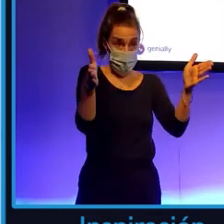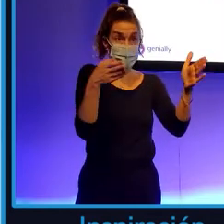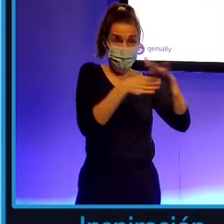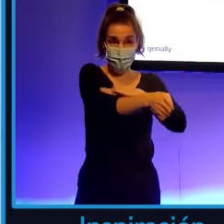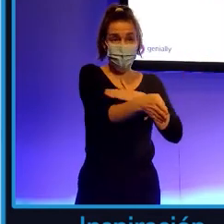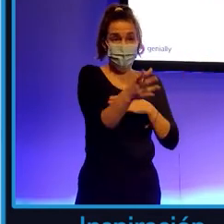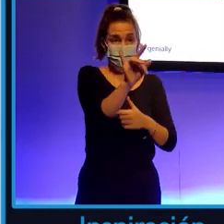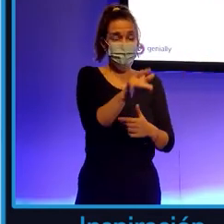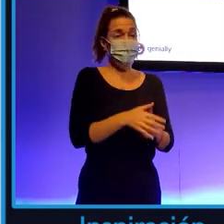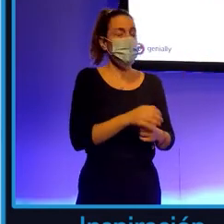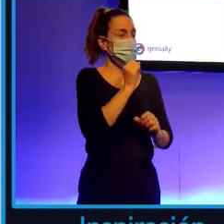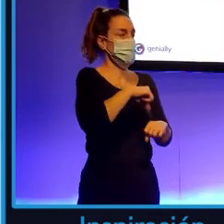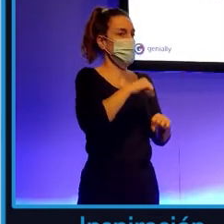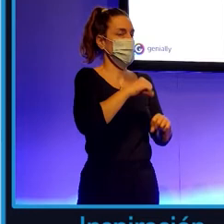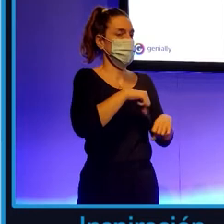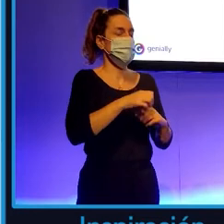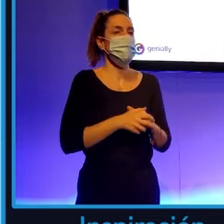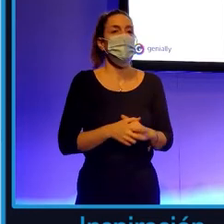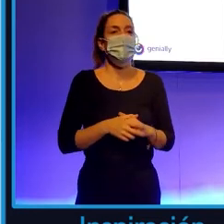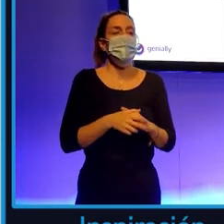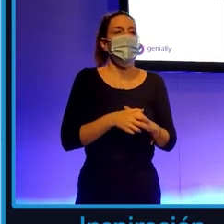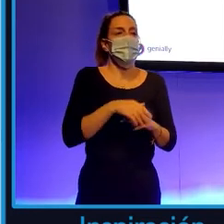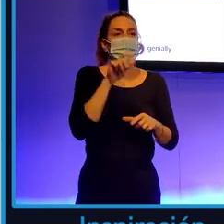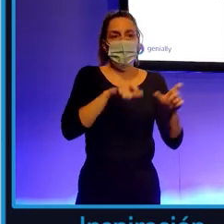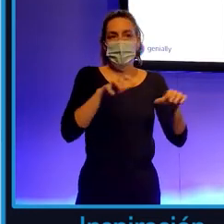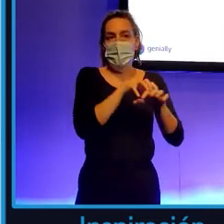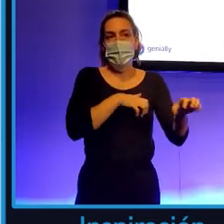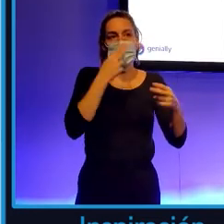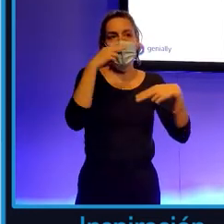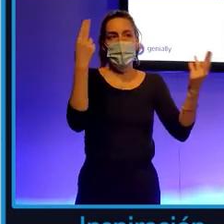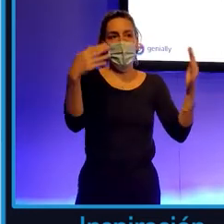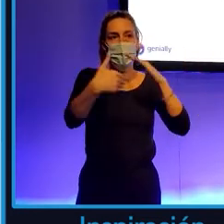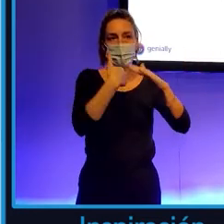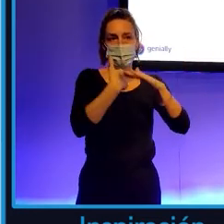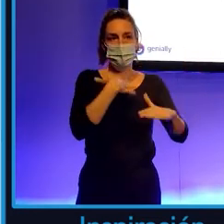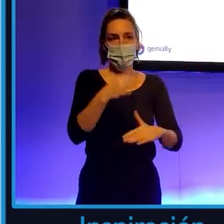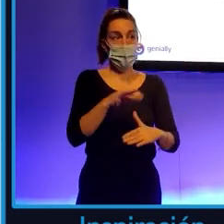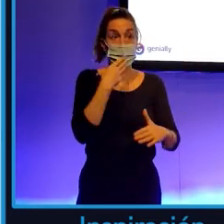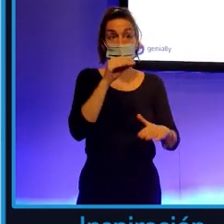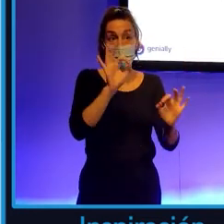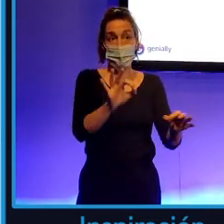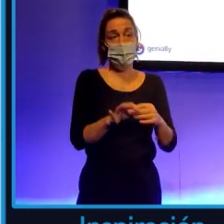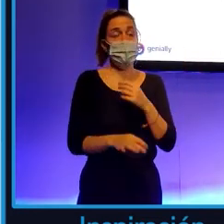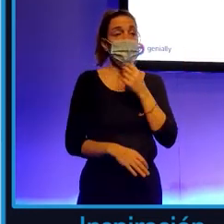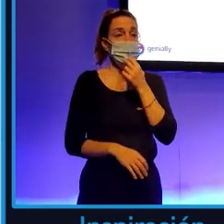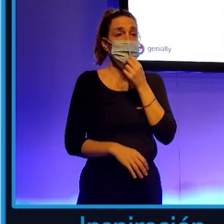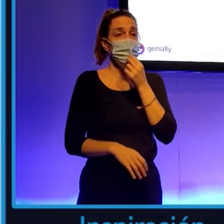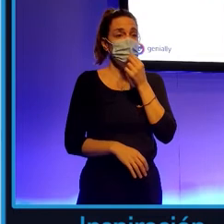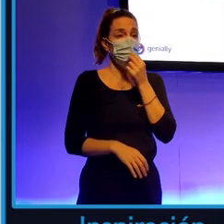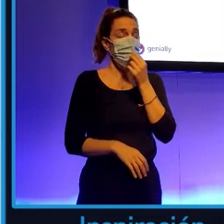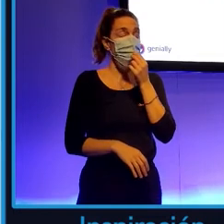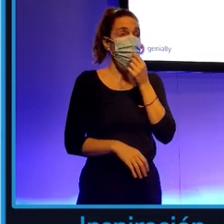vale la mayoría de la gente las tiene públicas la mayoría de ustedes los jóvenes hay cosas